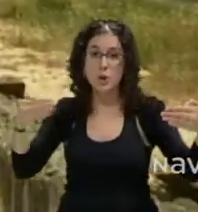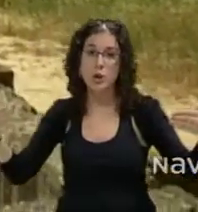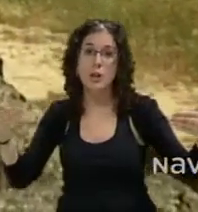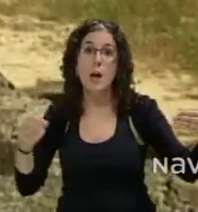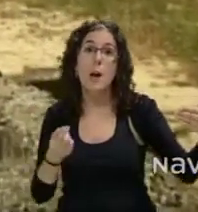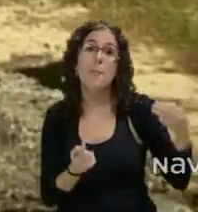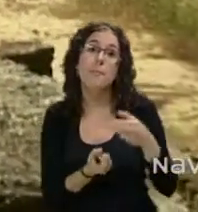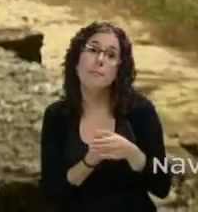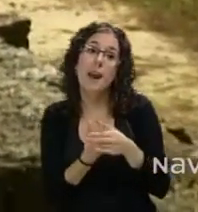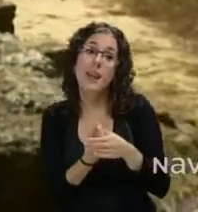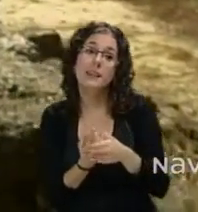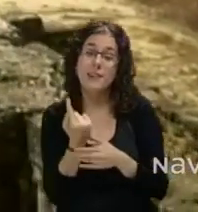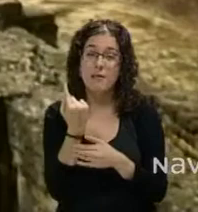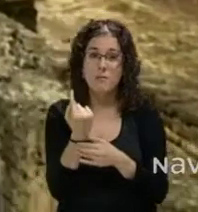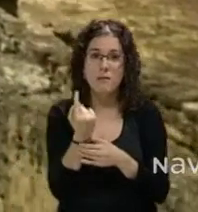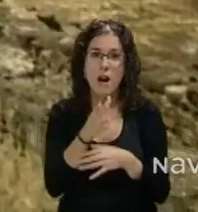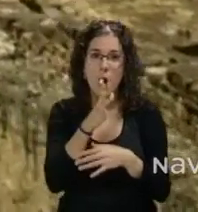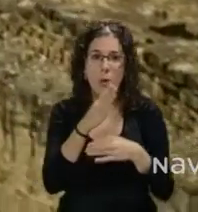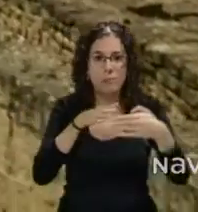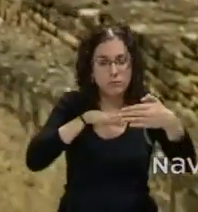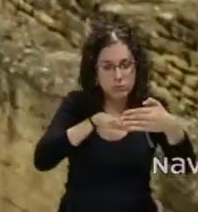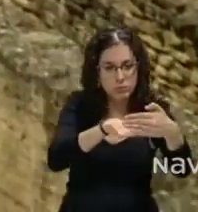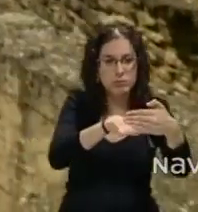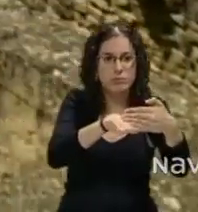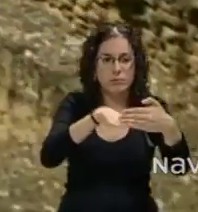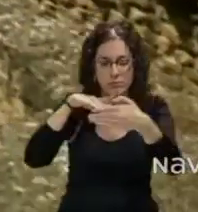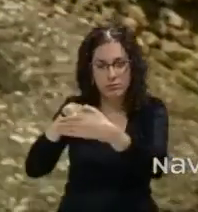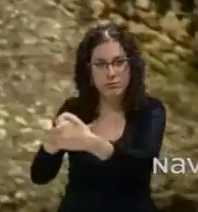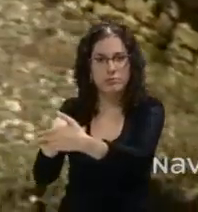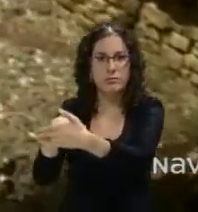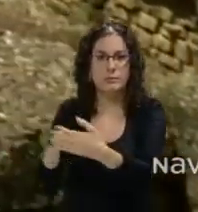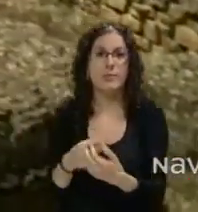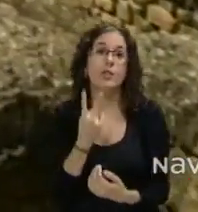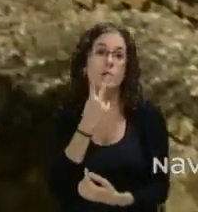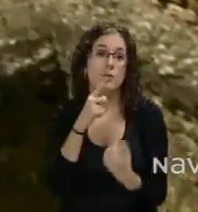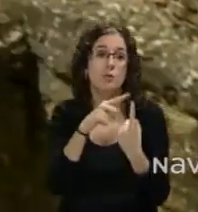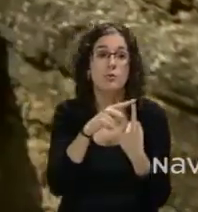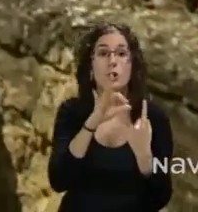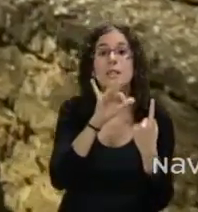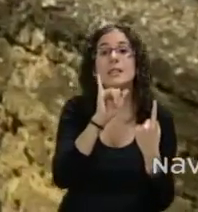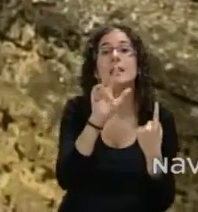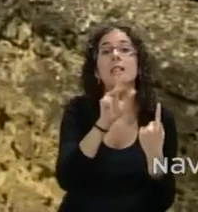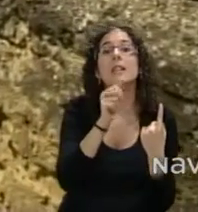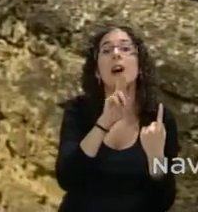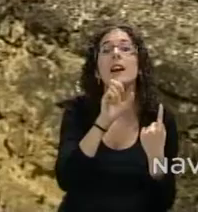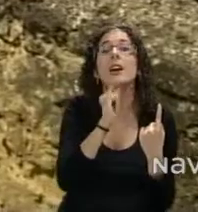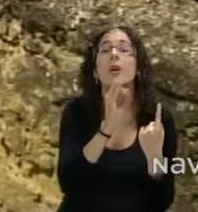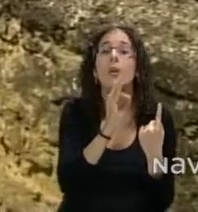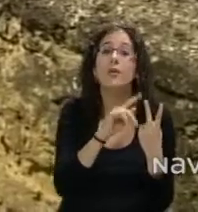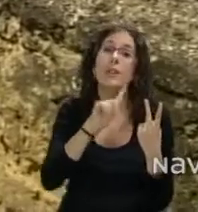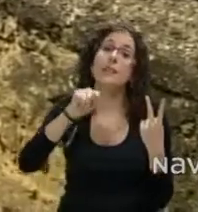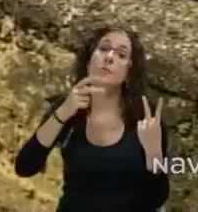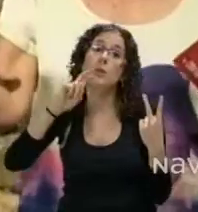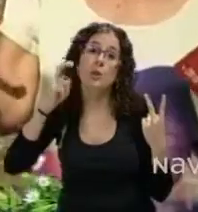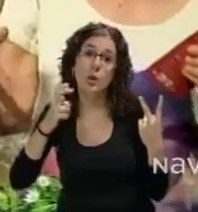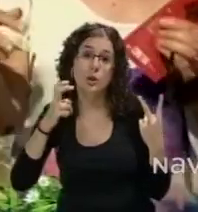Son 2. La primera de Sillarejo. Al parecer no les resultó eficaz y tuvieron que hacer otra en el siglo II de